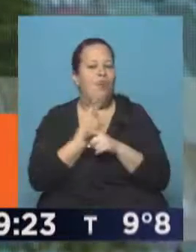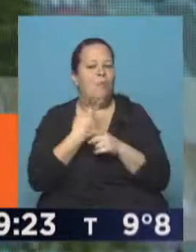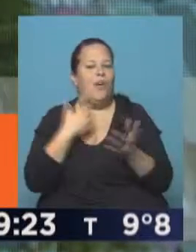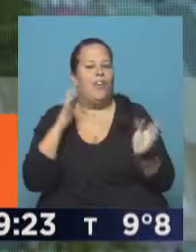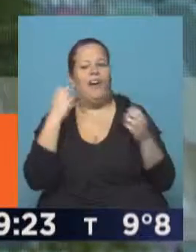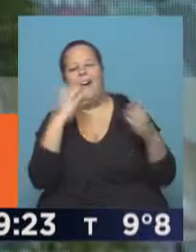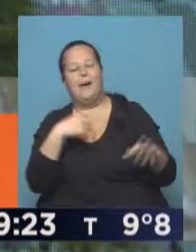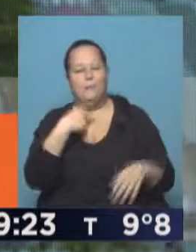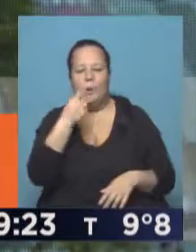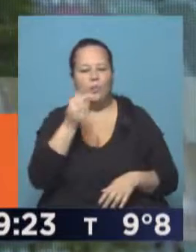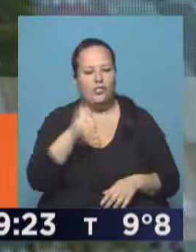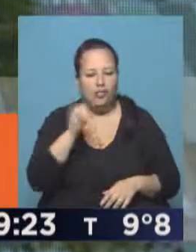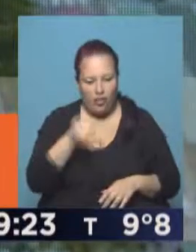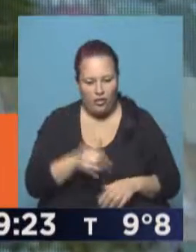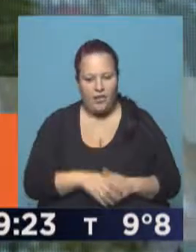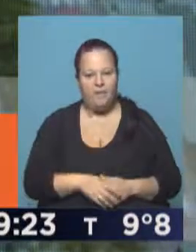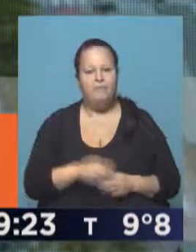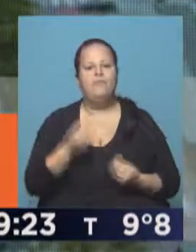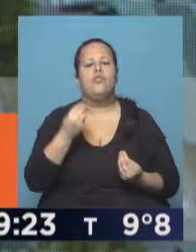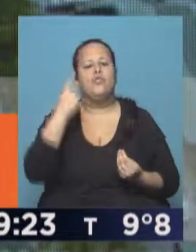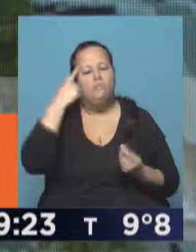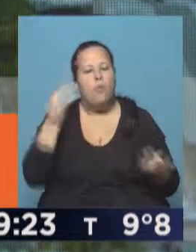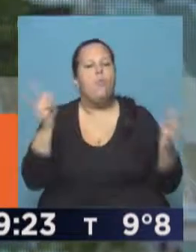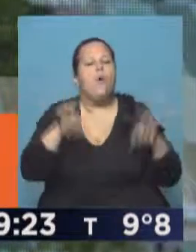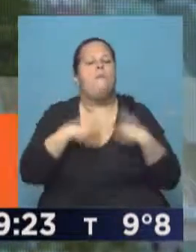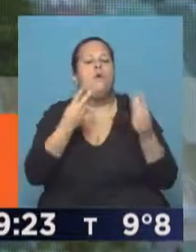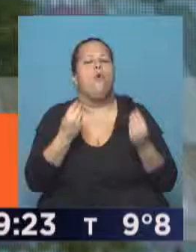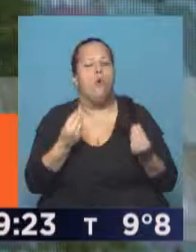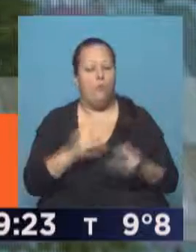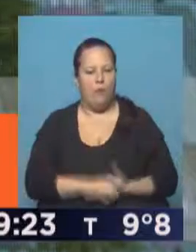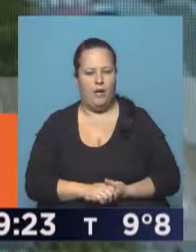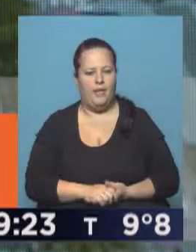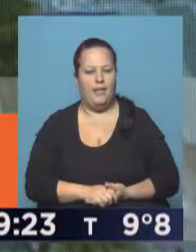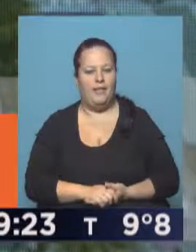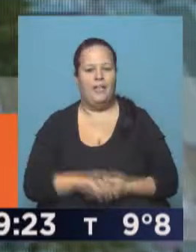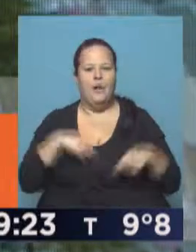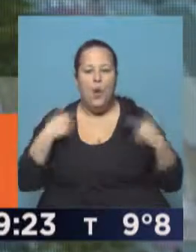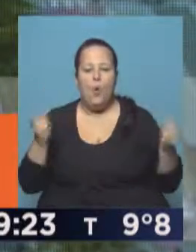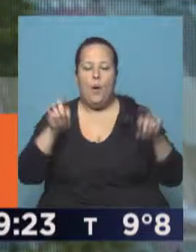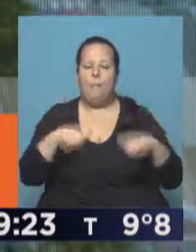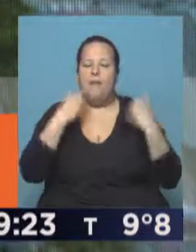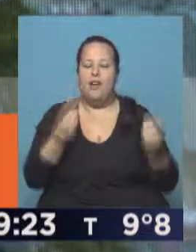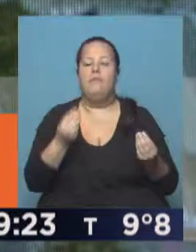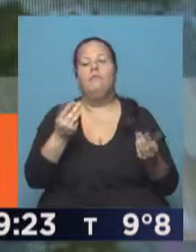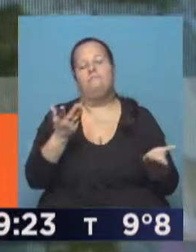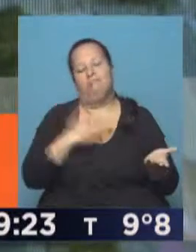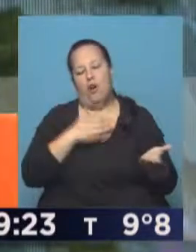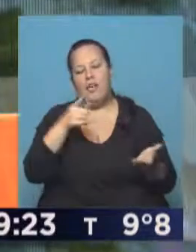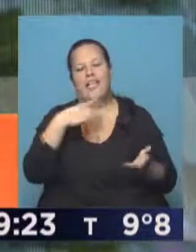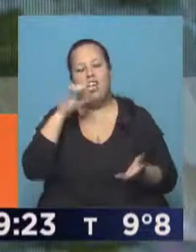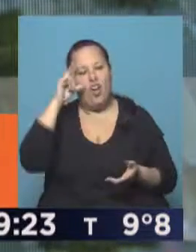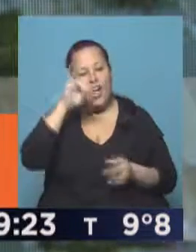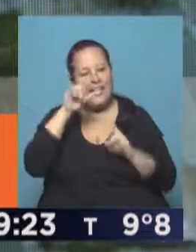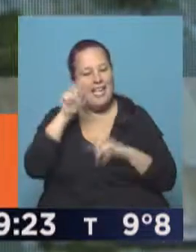de preguntarte, ¿qué te hizo reflotar? ¿Qué me hizo reflotar Ante la muerte, fundamentalmente? de Ezequiel,